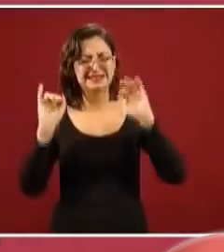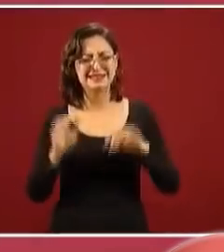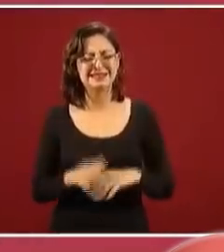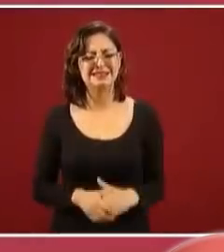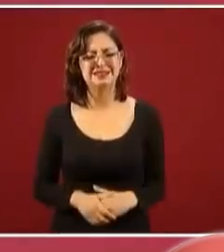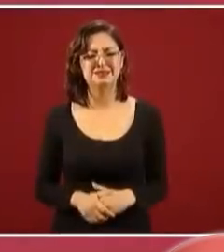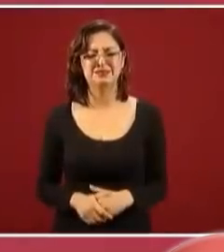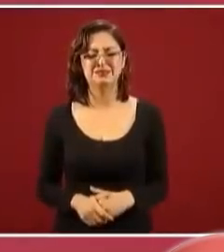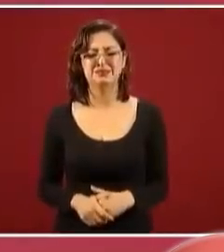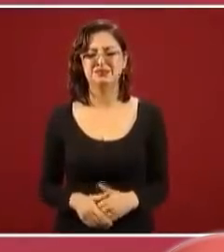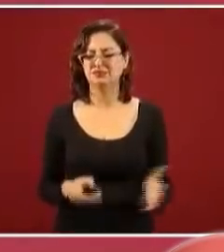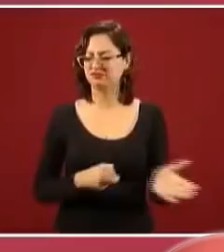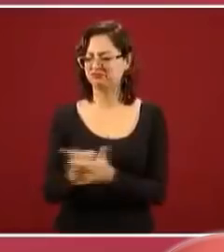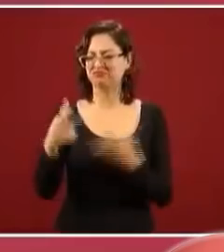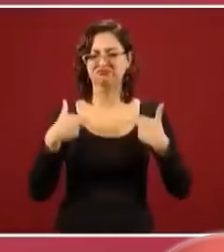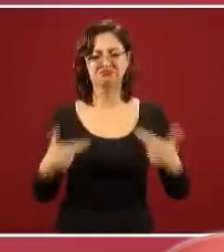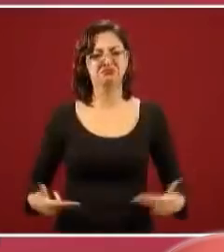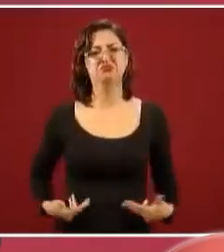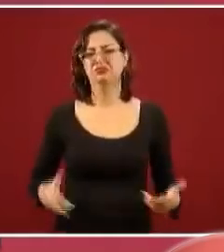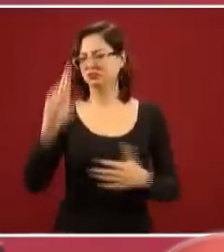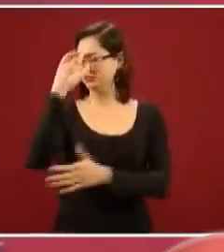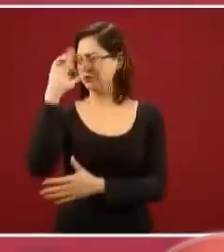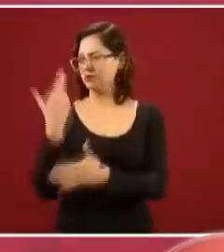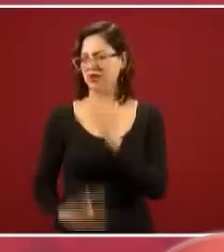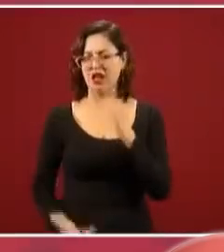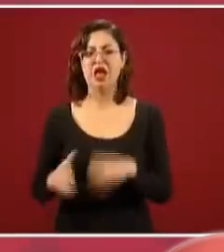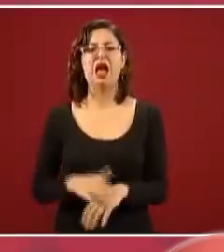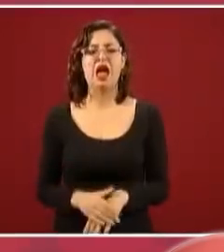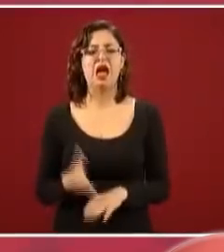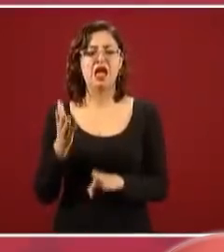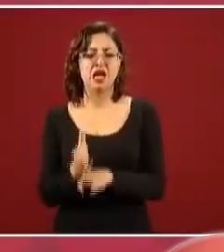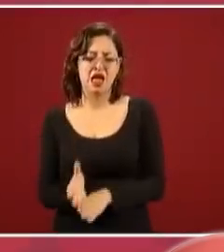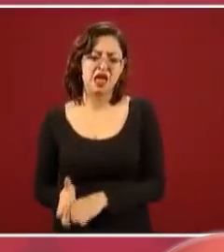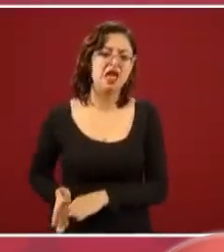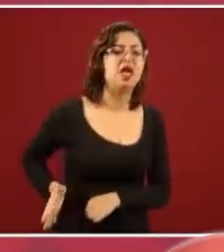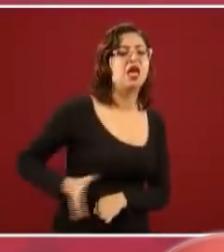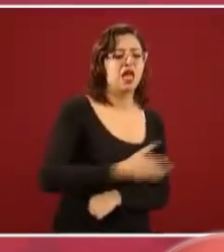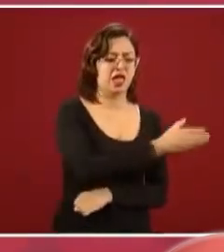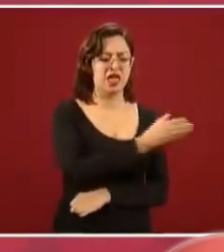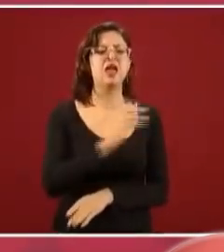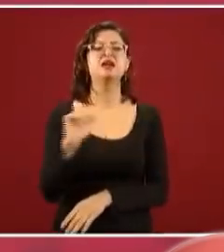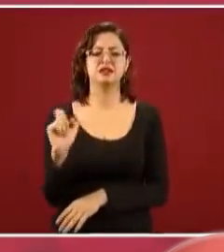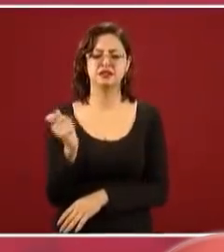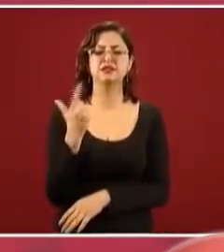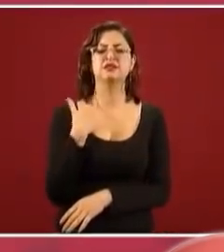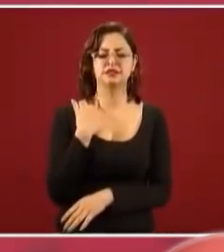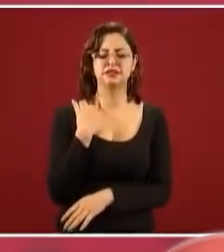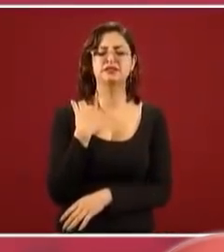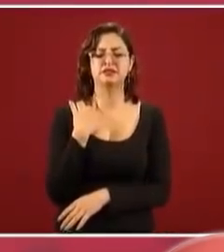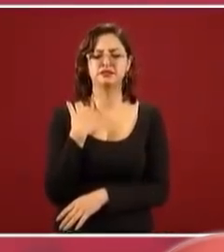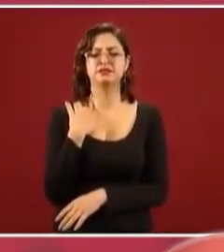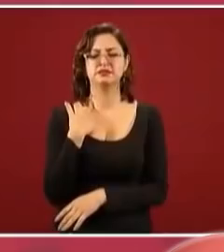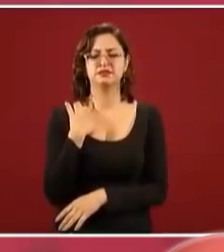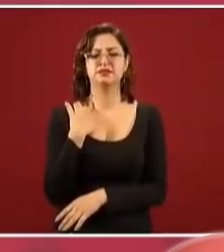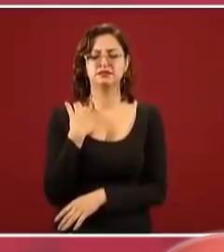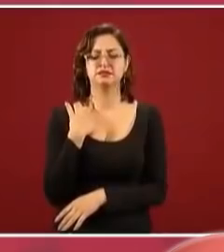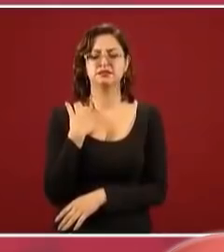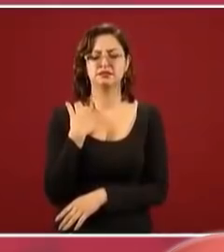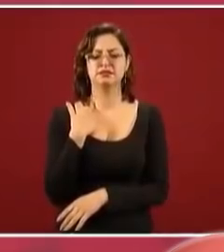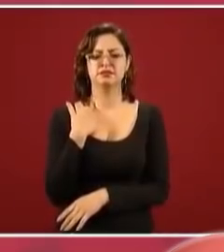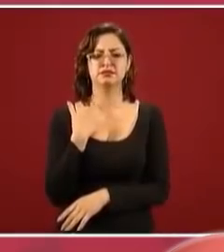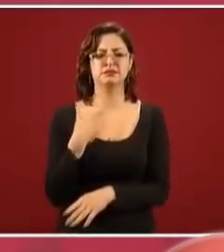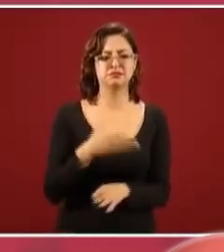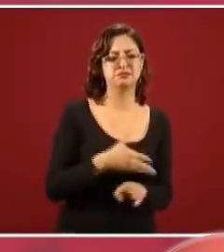no violamos derechos humanos, ya se terminó. Presidente, ya se terminó